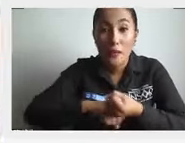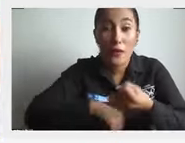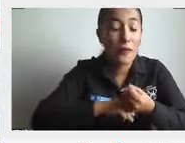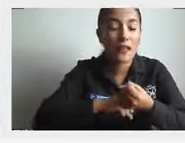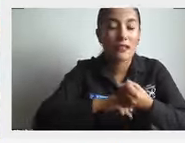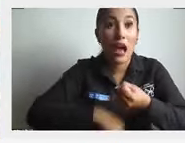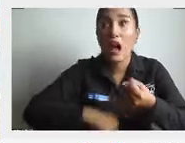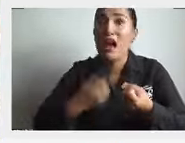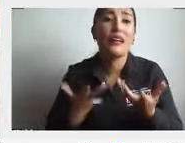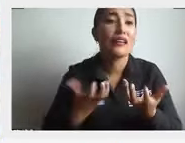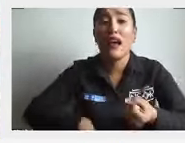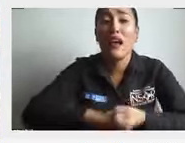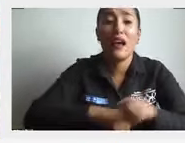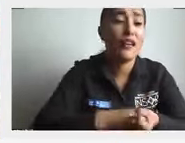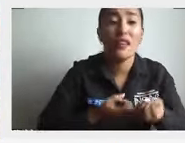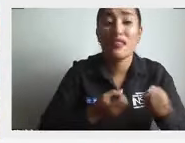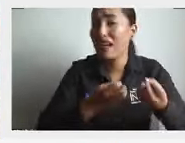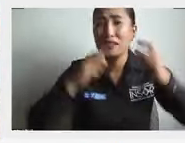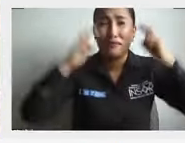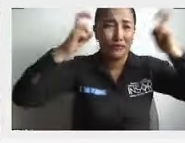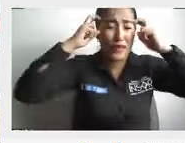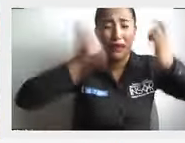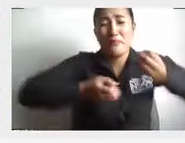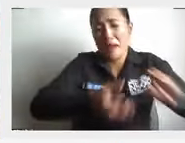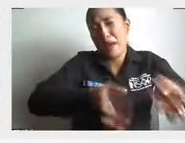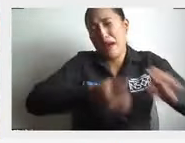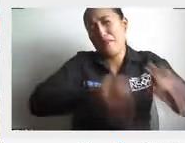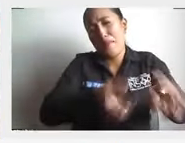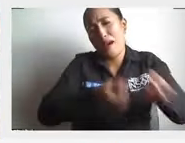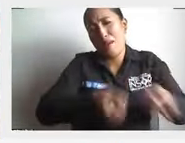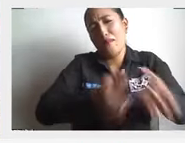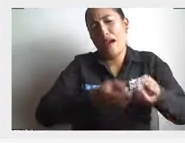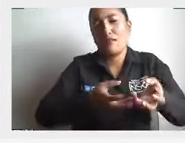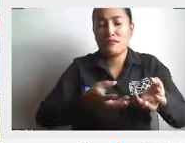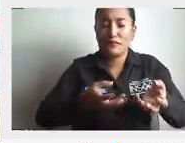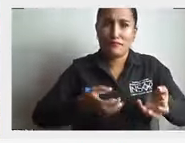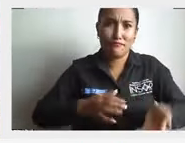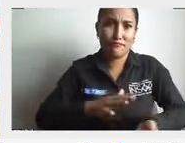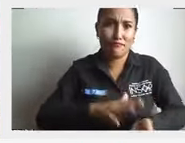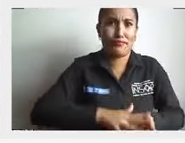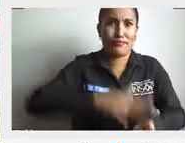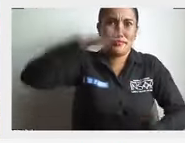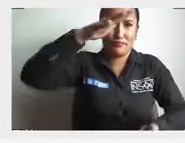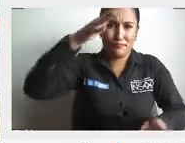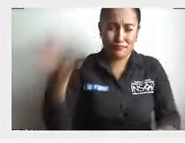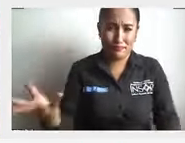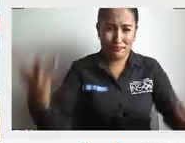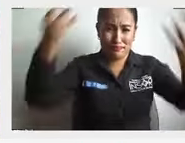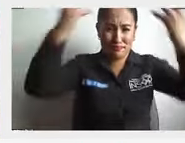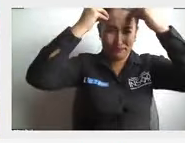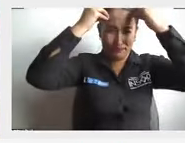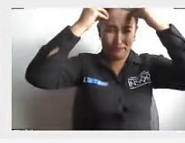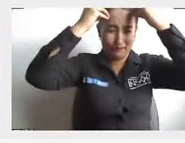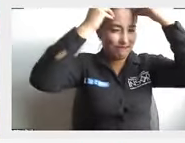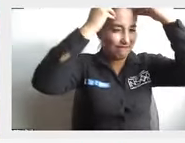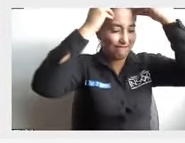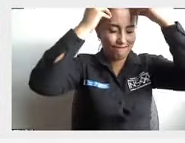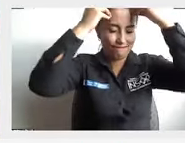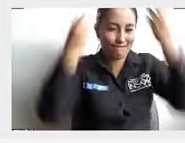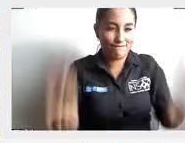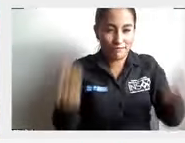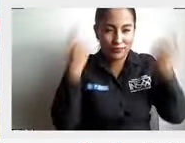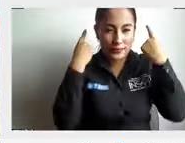de conocimientos y actividades y estrategias, pero que cojan una, dos o tres que vamos a poder aprender